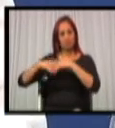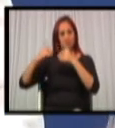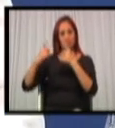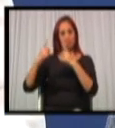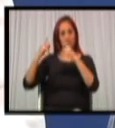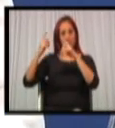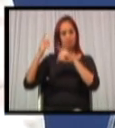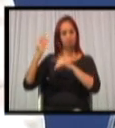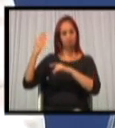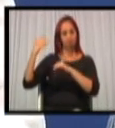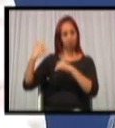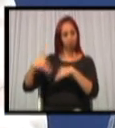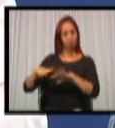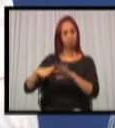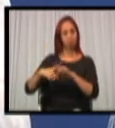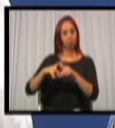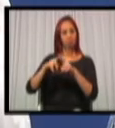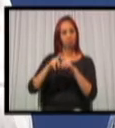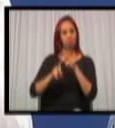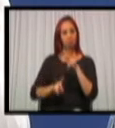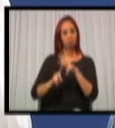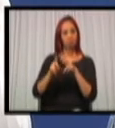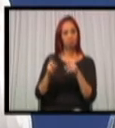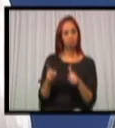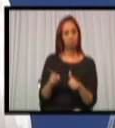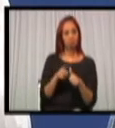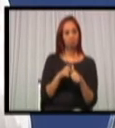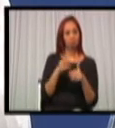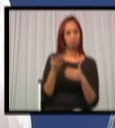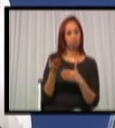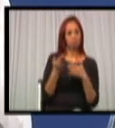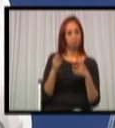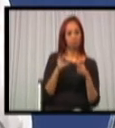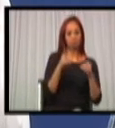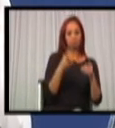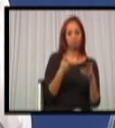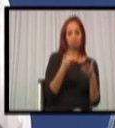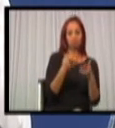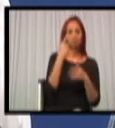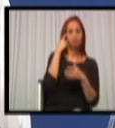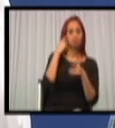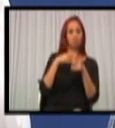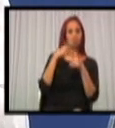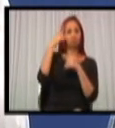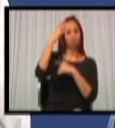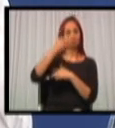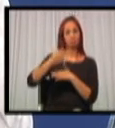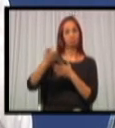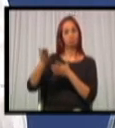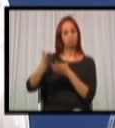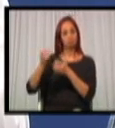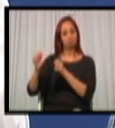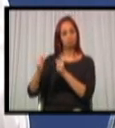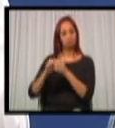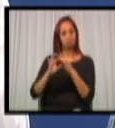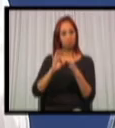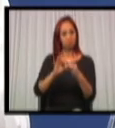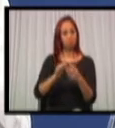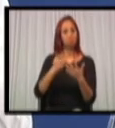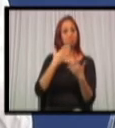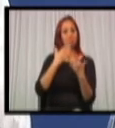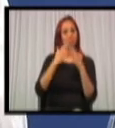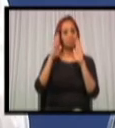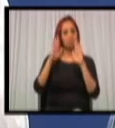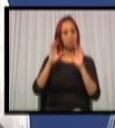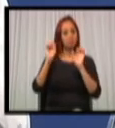que he elaborado en empresas exitosas va primero que nada al servicio al cliente. Creo que la municipalidad tiene que darle un excelente servicio al cliente